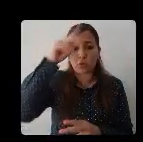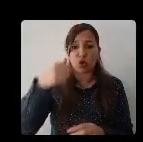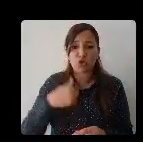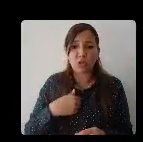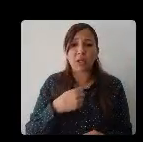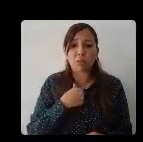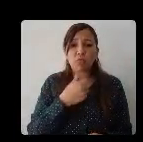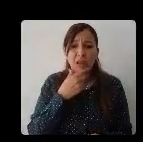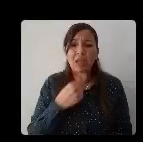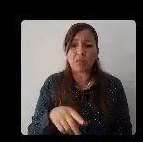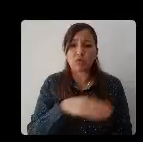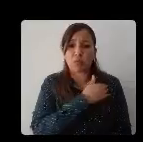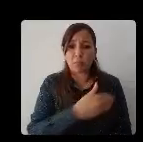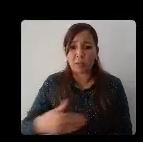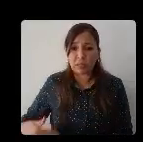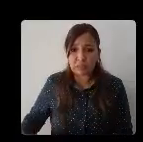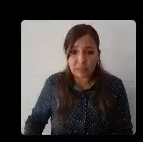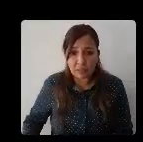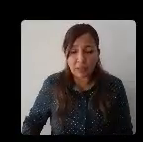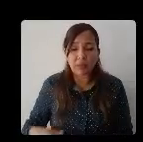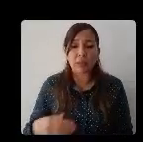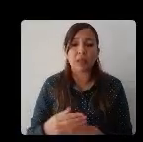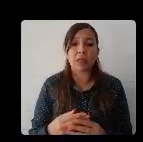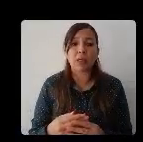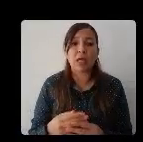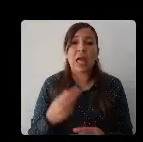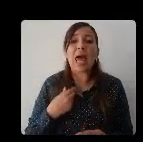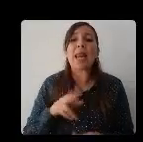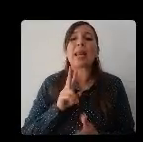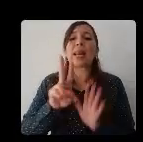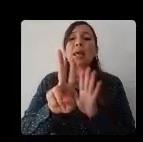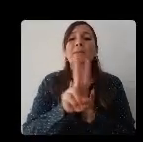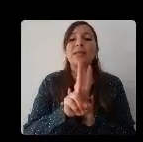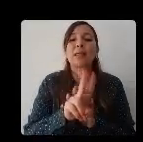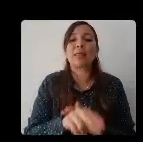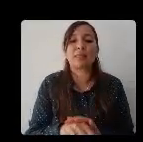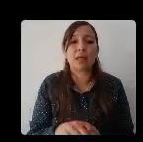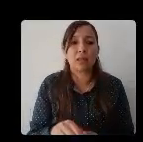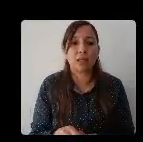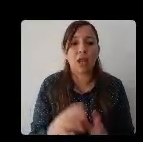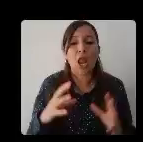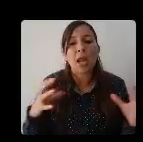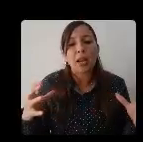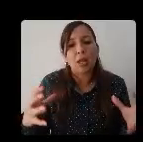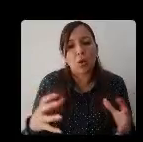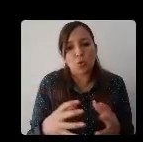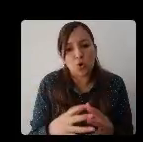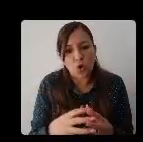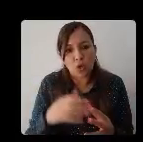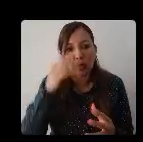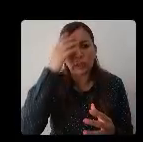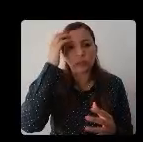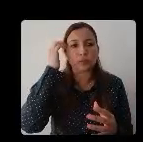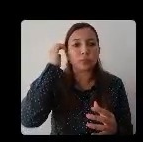en las reuniones que organizan, ¿no? El ministerio o algunas ONGs. Entonces, él siempre está